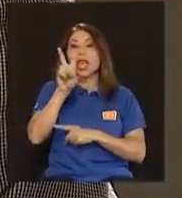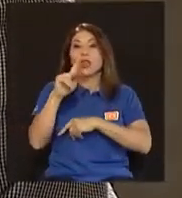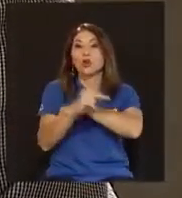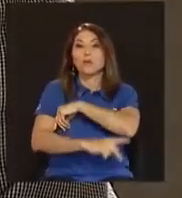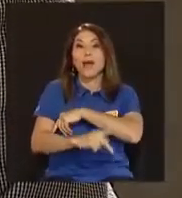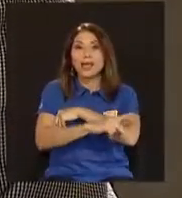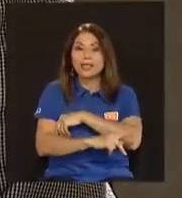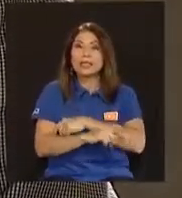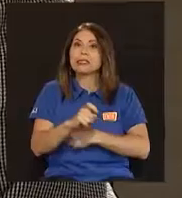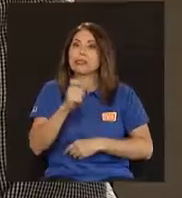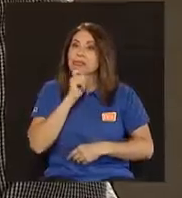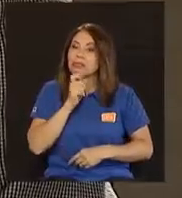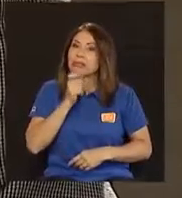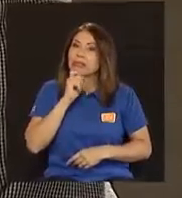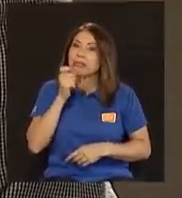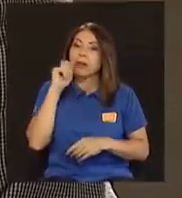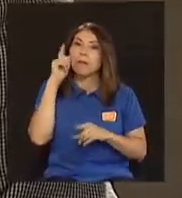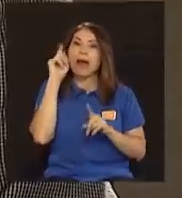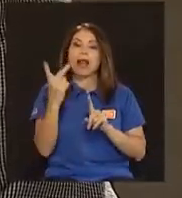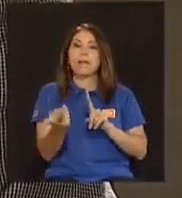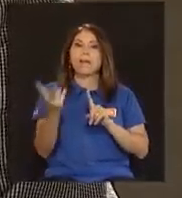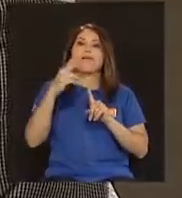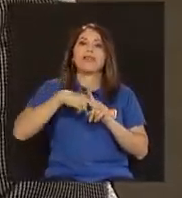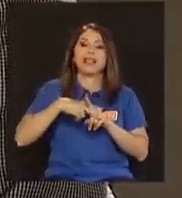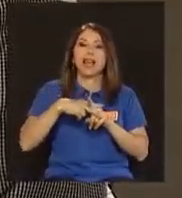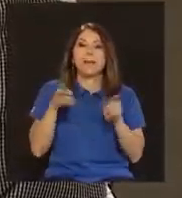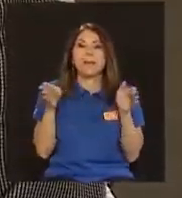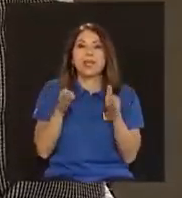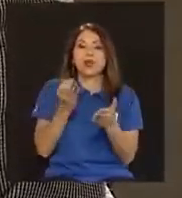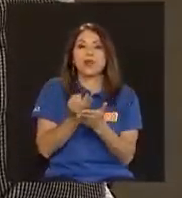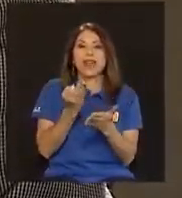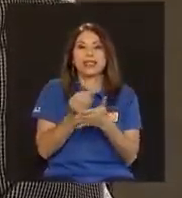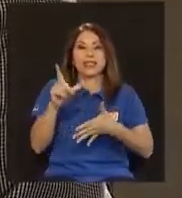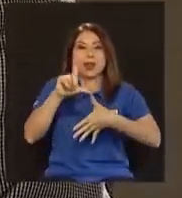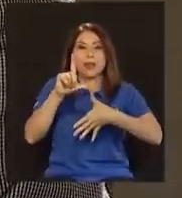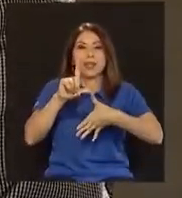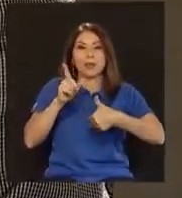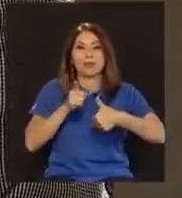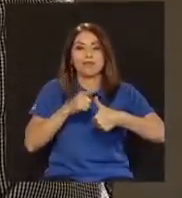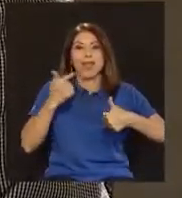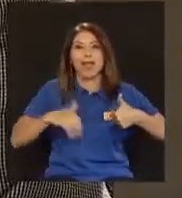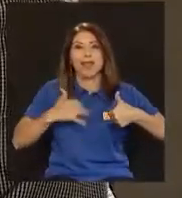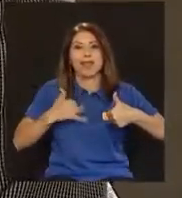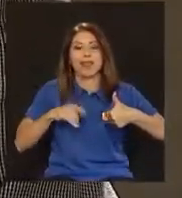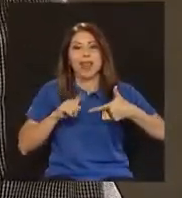serias dificultades para implementar microfinanzas en Latinoamérica, Argentina y Costa Rica.